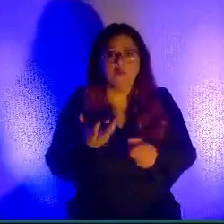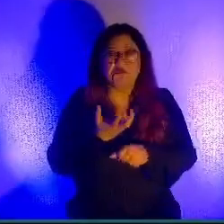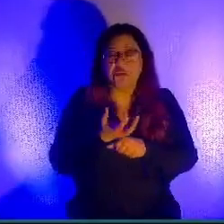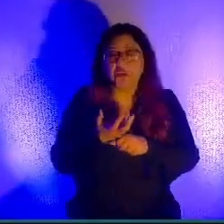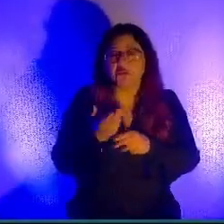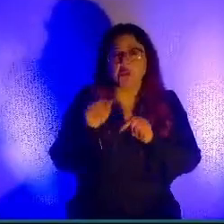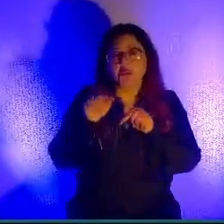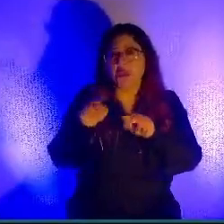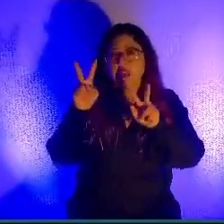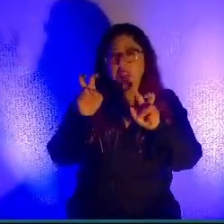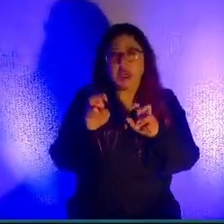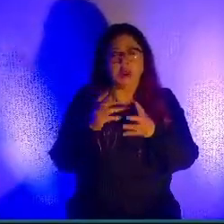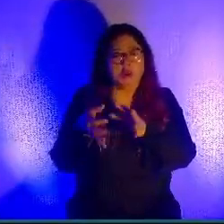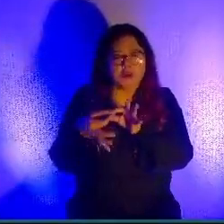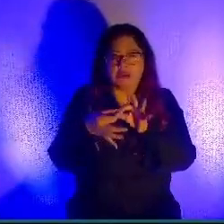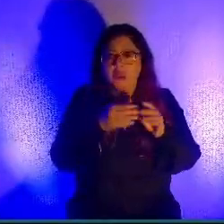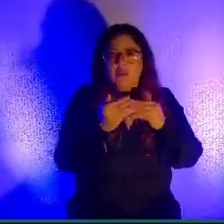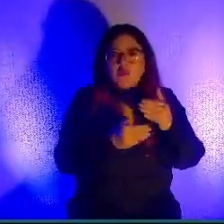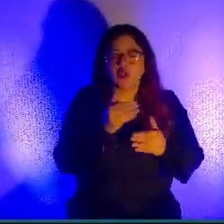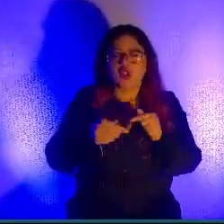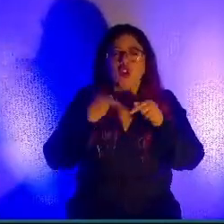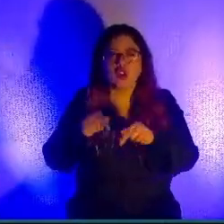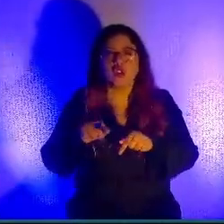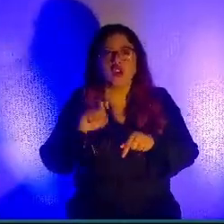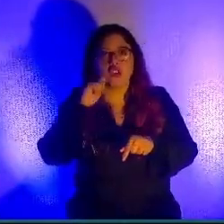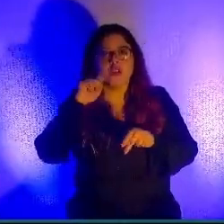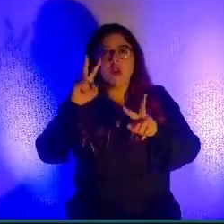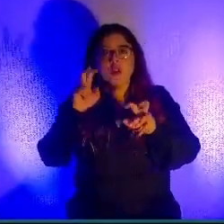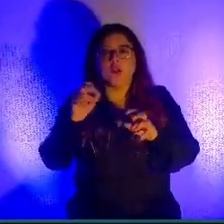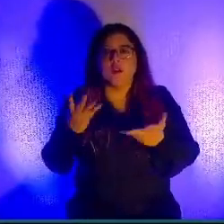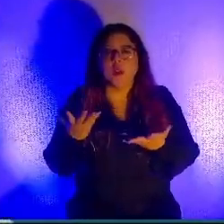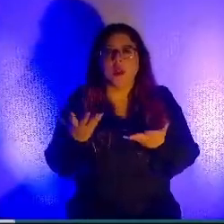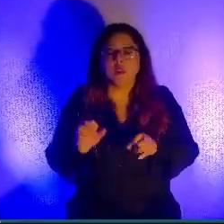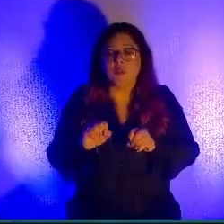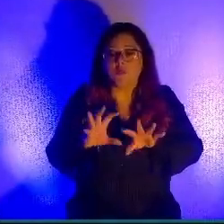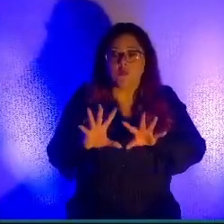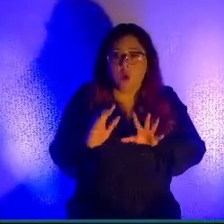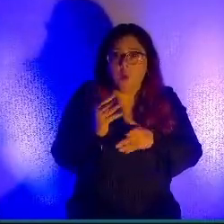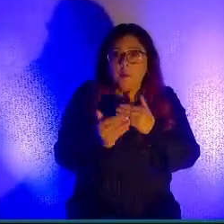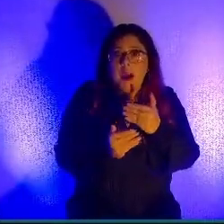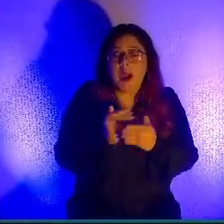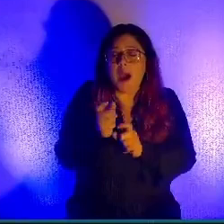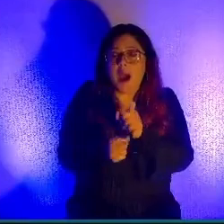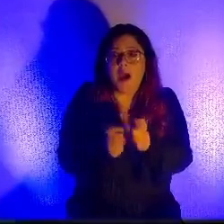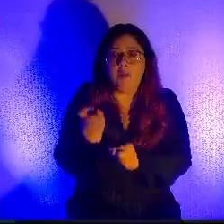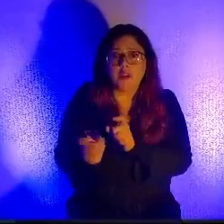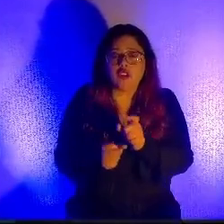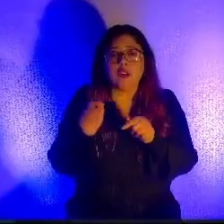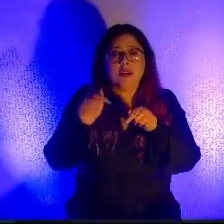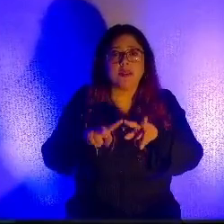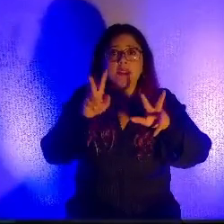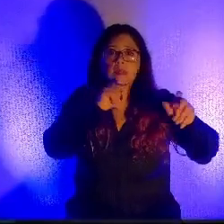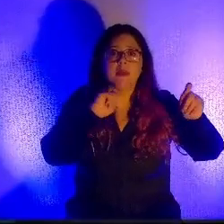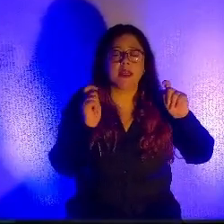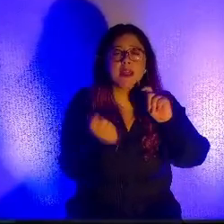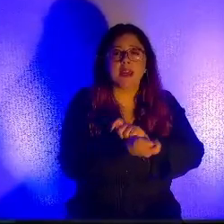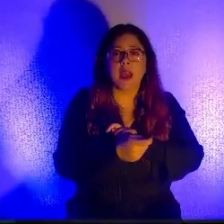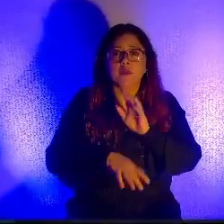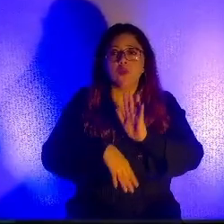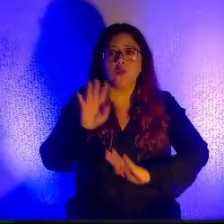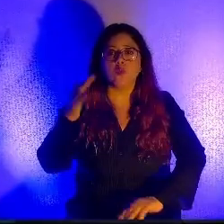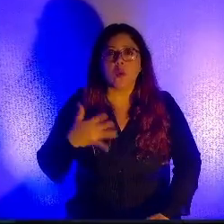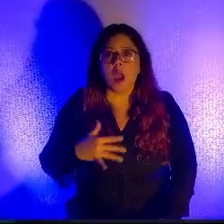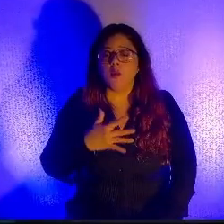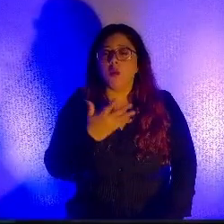básicamente Esta es la dinámica Y eso genera mucho impacto para las personas Al final y esa Revolución lo más